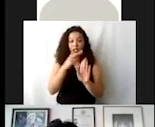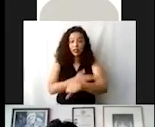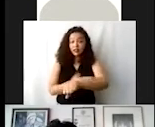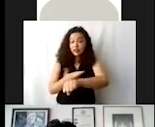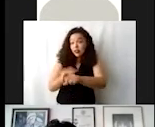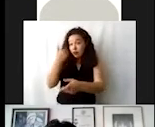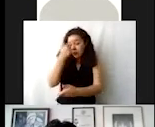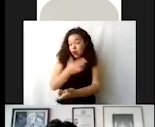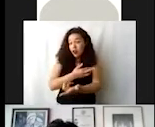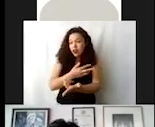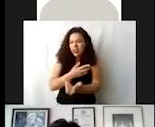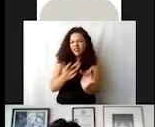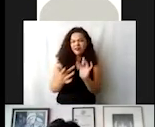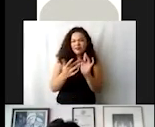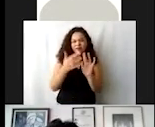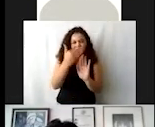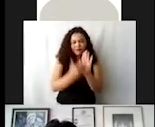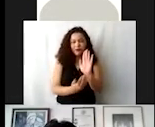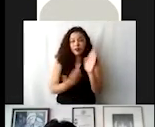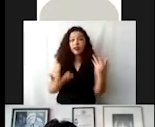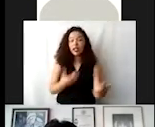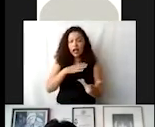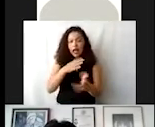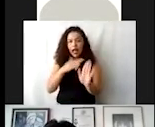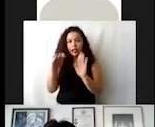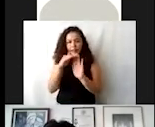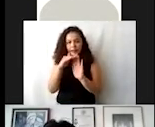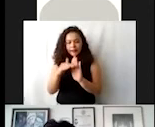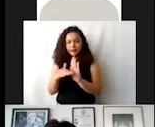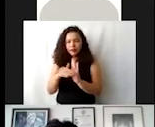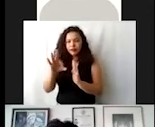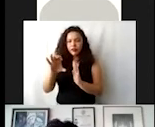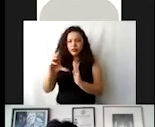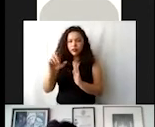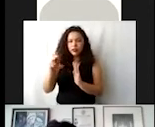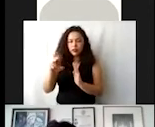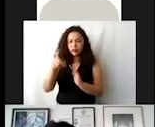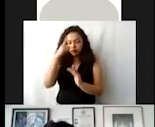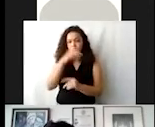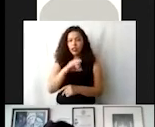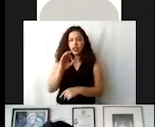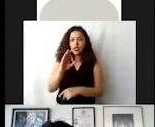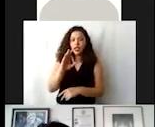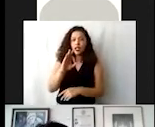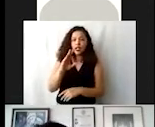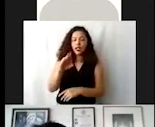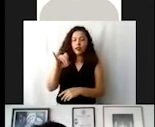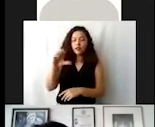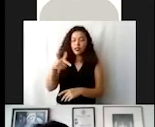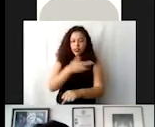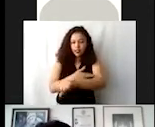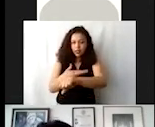¿sí? Tenemos varias fracciones donde nos dice cuál es la ficha de trámite. Cuando